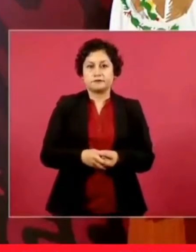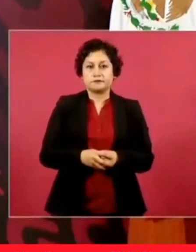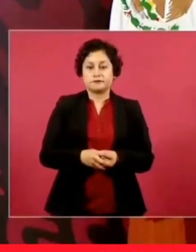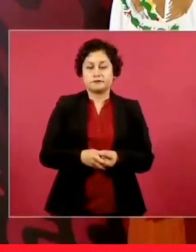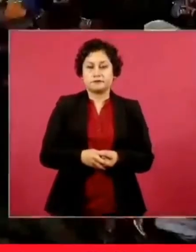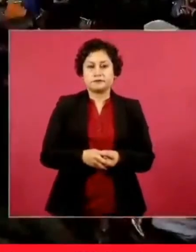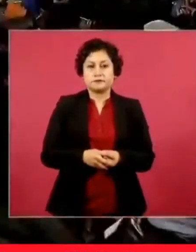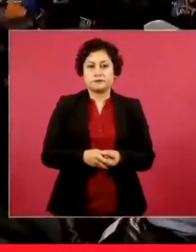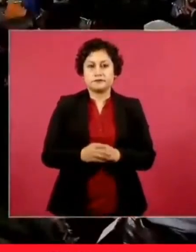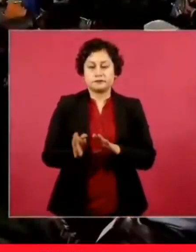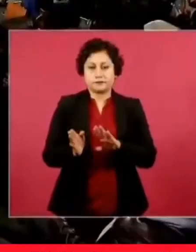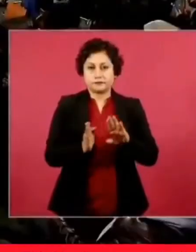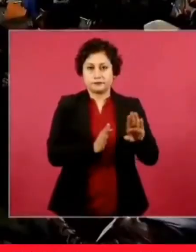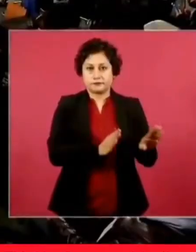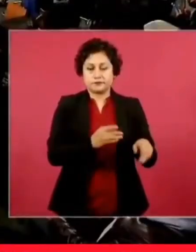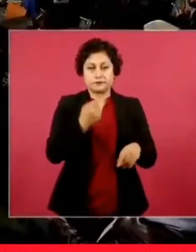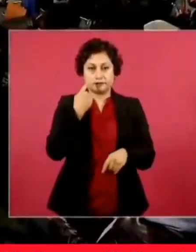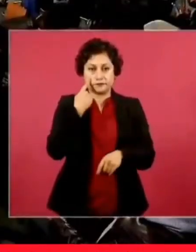Adelante.